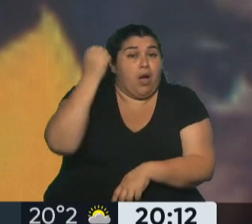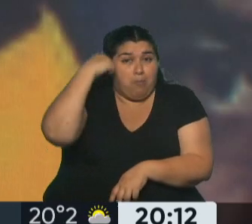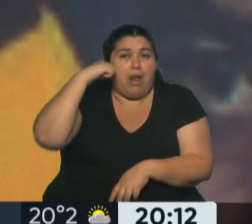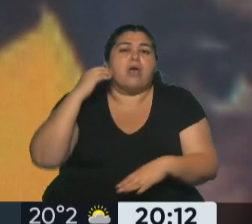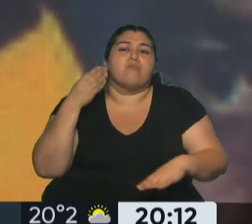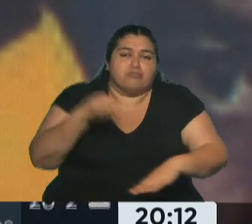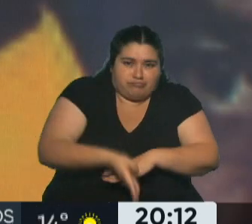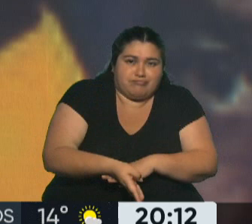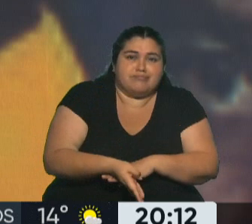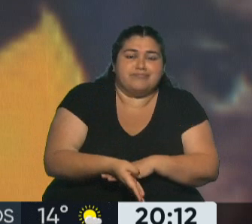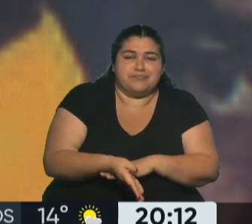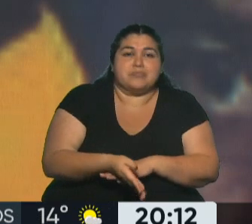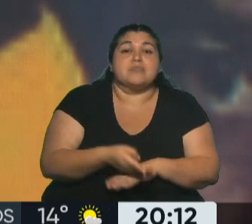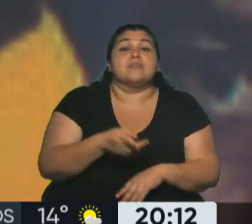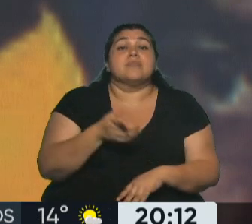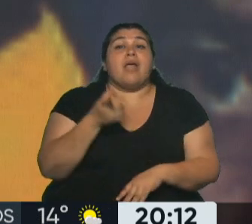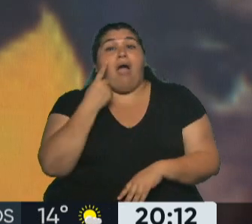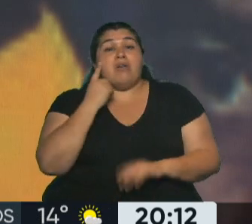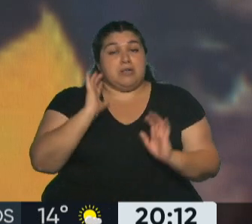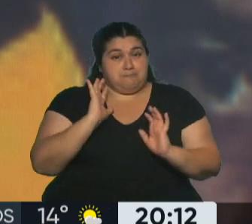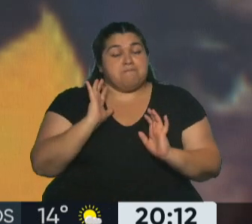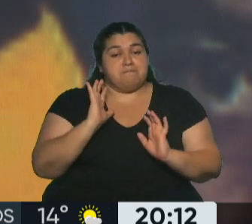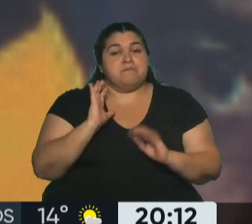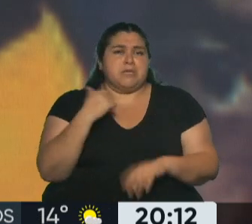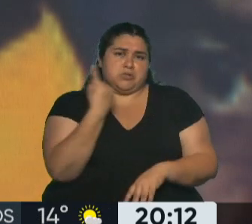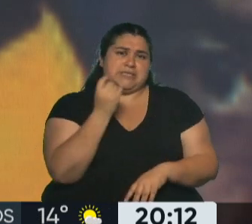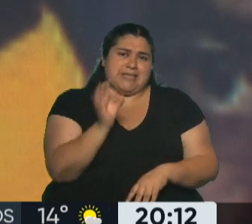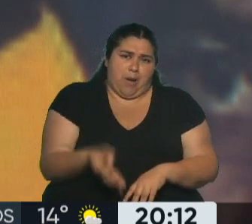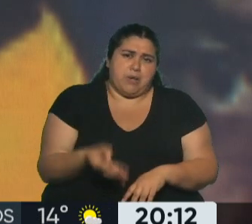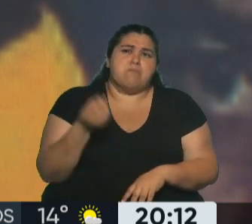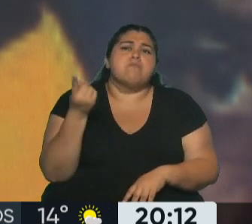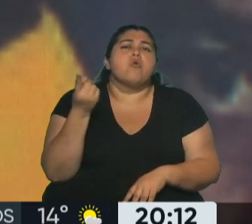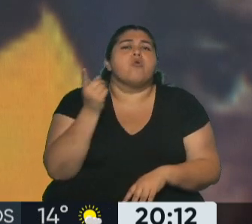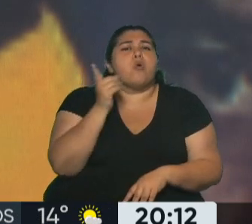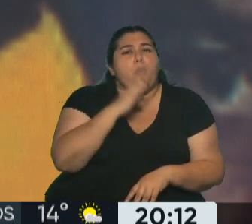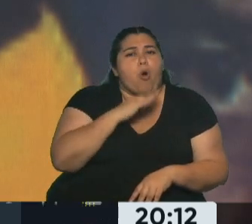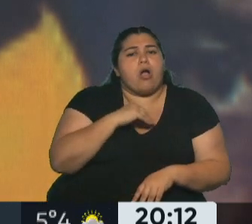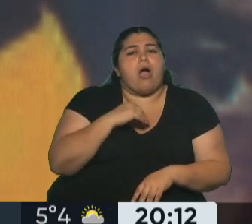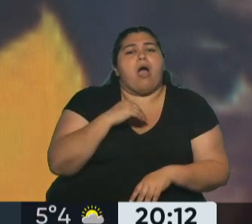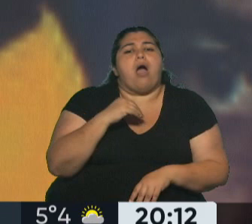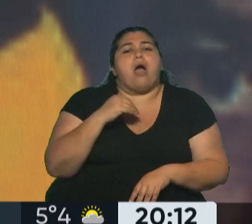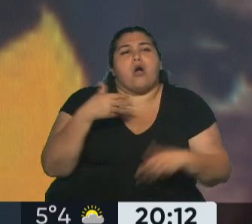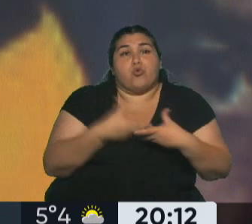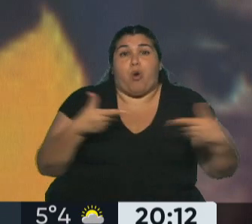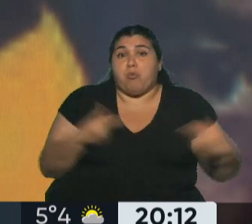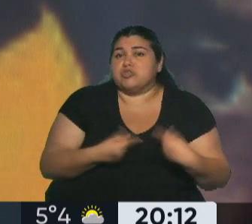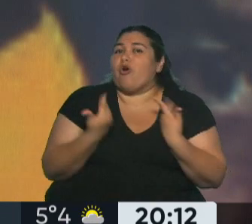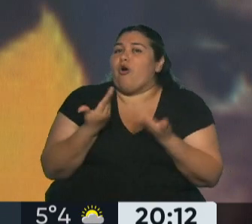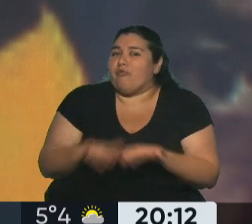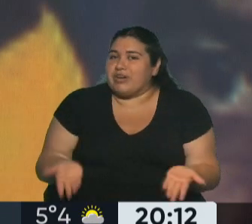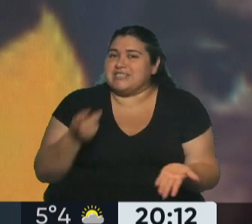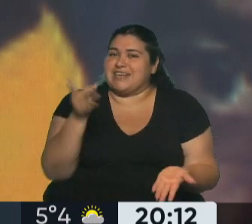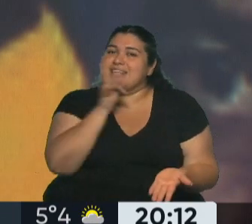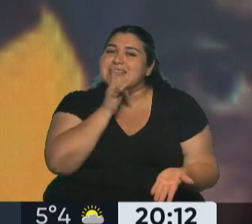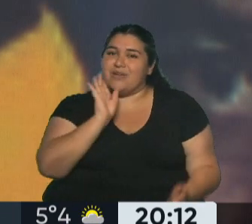votantes de Elite Si se quiere ya sabemos que tiene el ofrecimiento concreto de parte de la oposición de Andrés Ibarra y de Juan